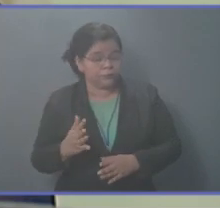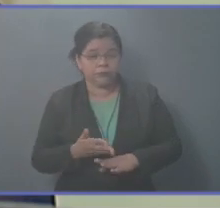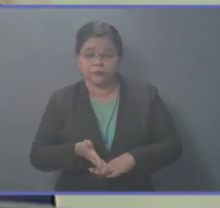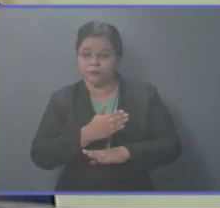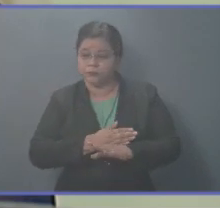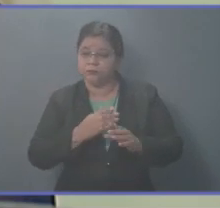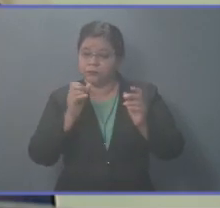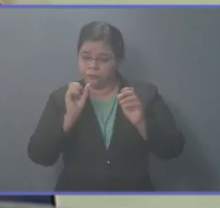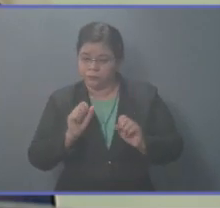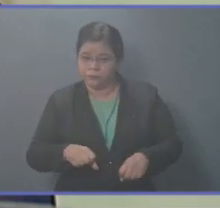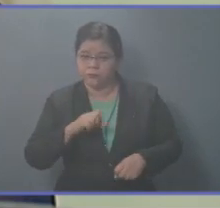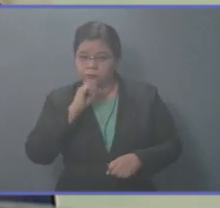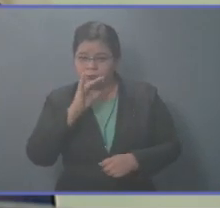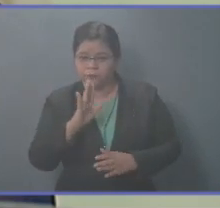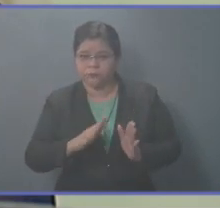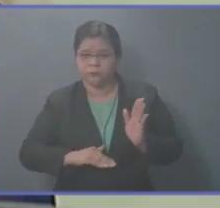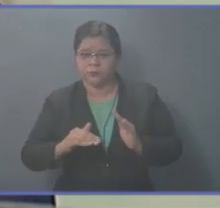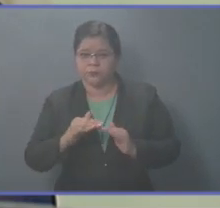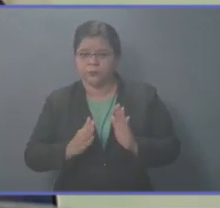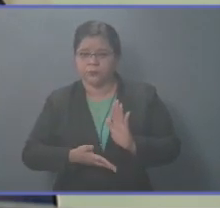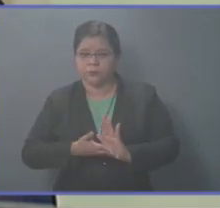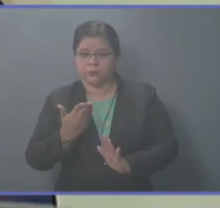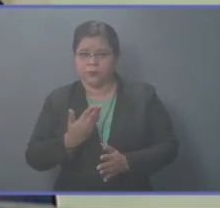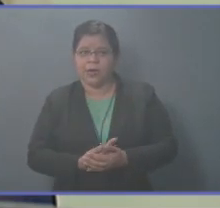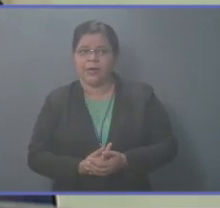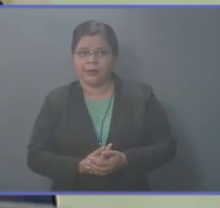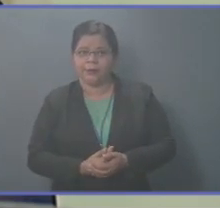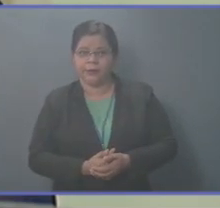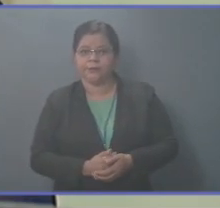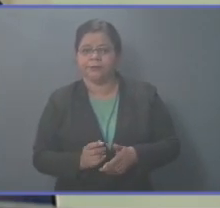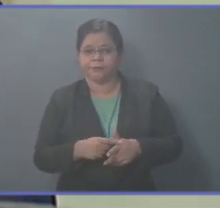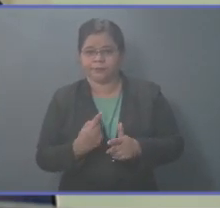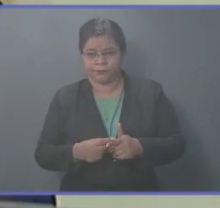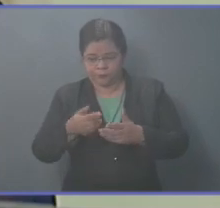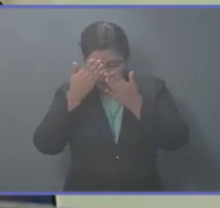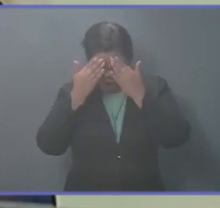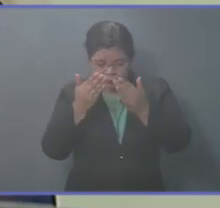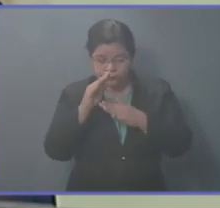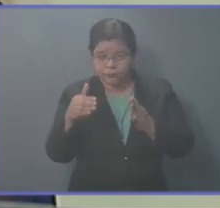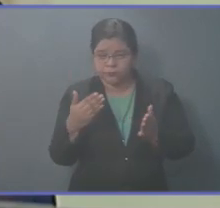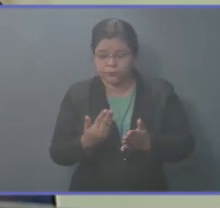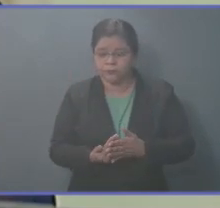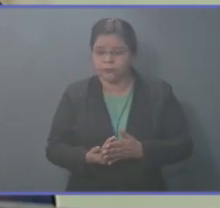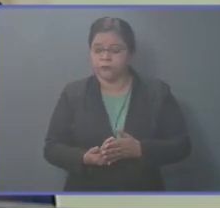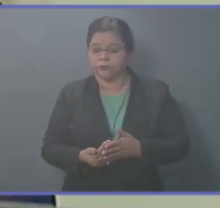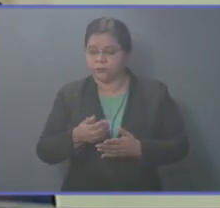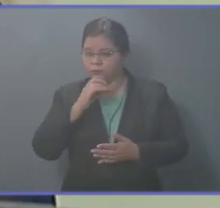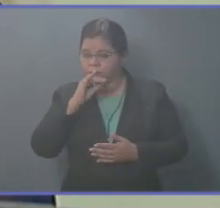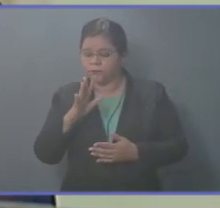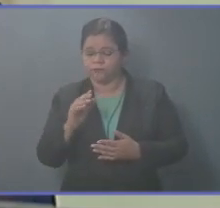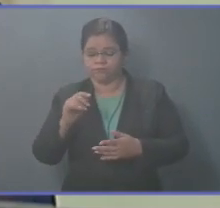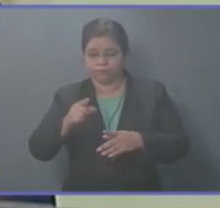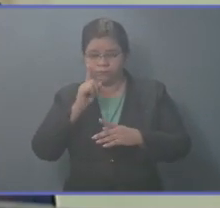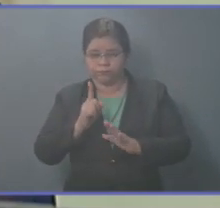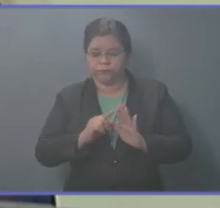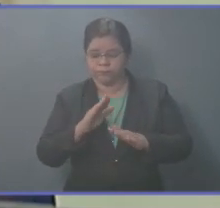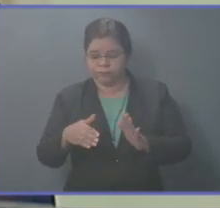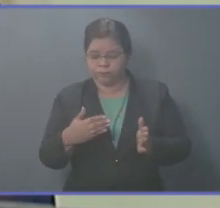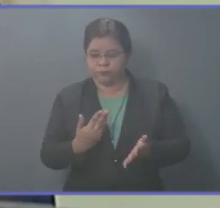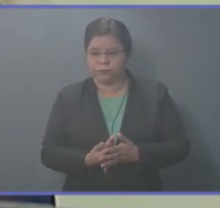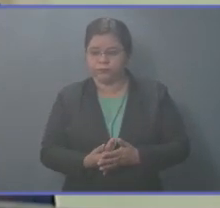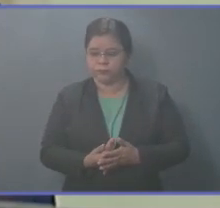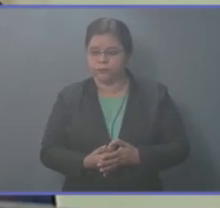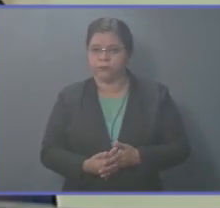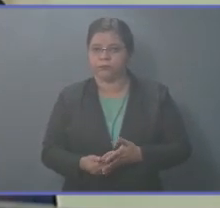la posibilidad de hacer nugatorio lo dispuesto en la eventual sentencia o que, no obstante tratarse de disposiciones de vigente e indefinida,